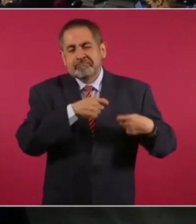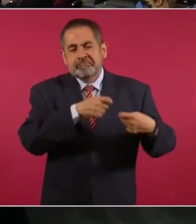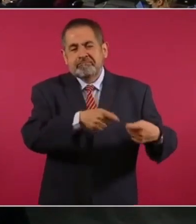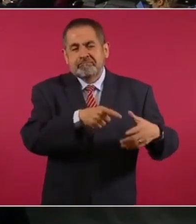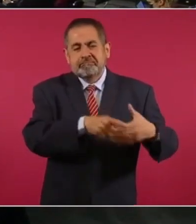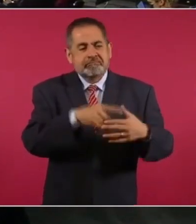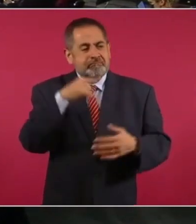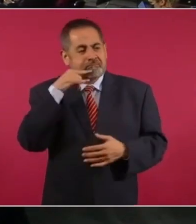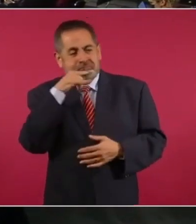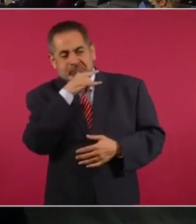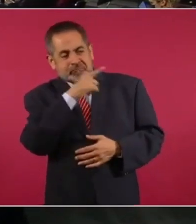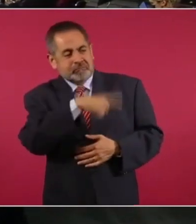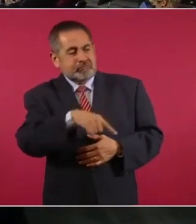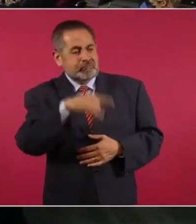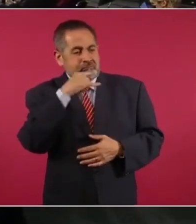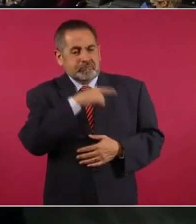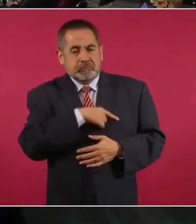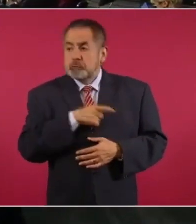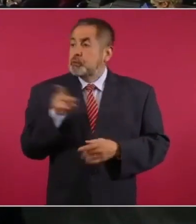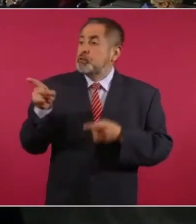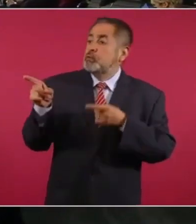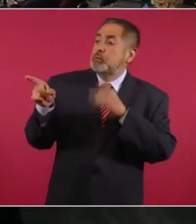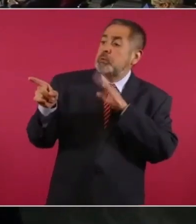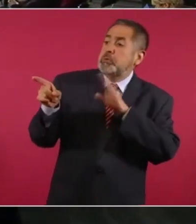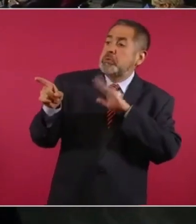de la hipocresía.